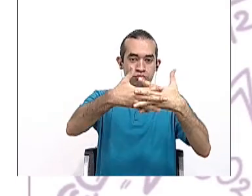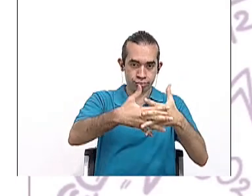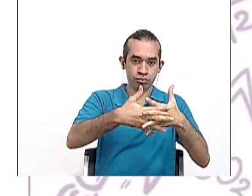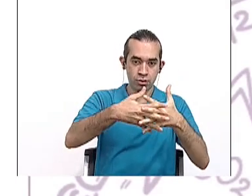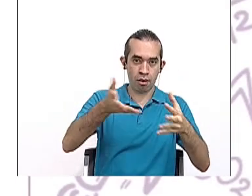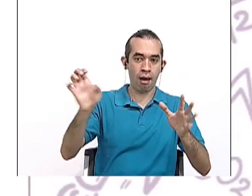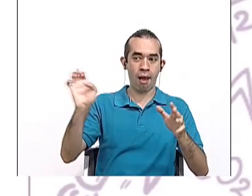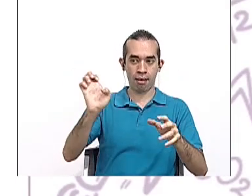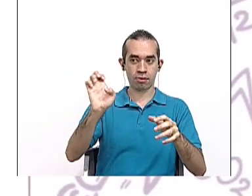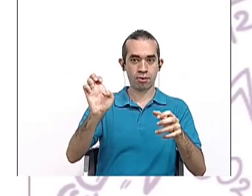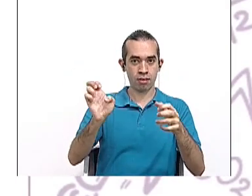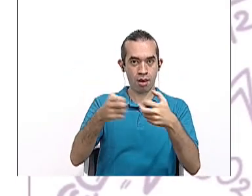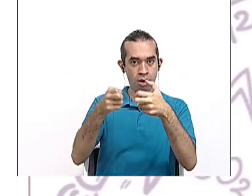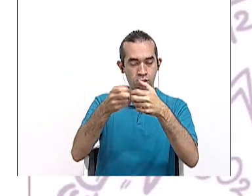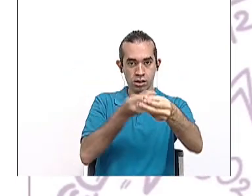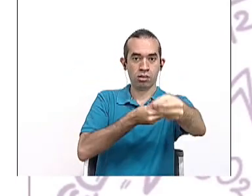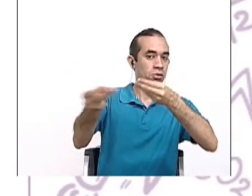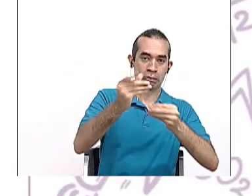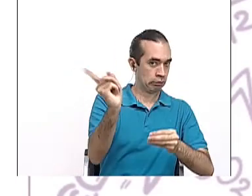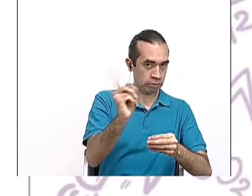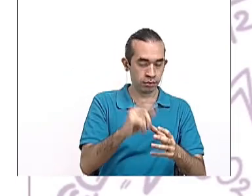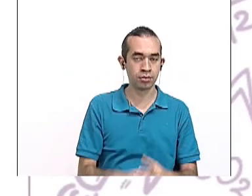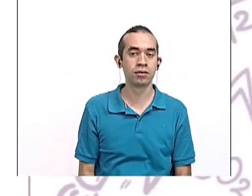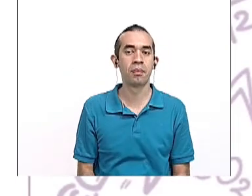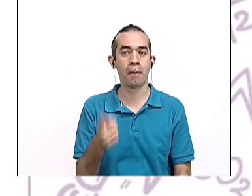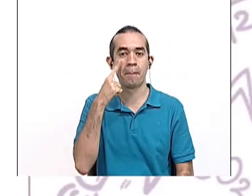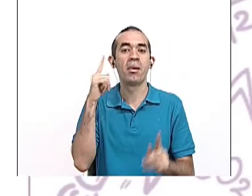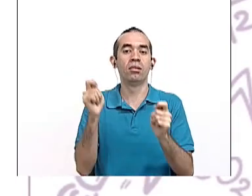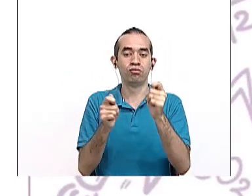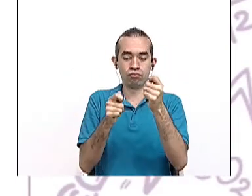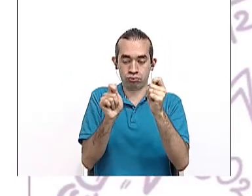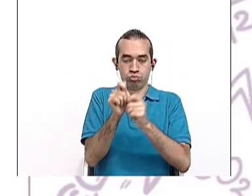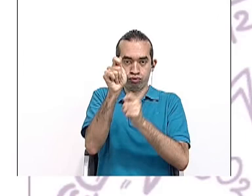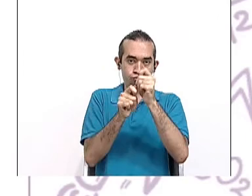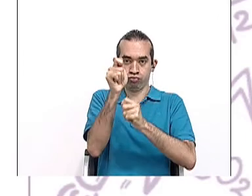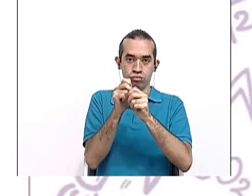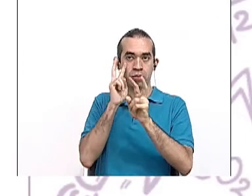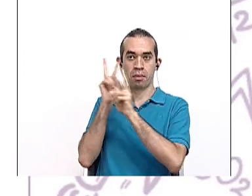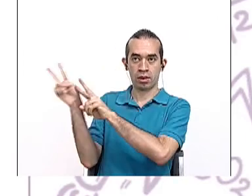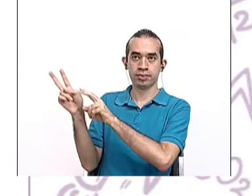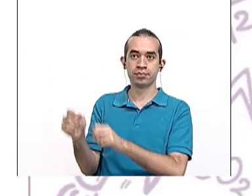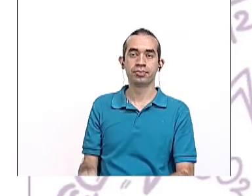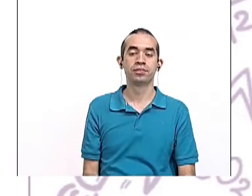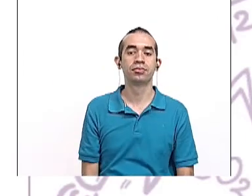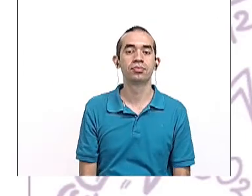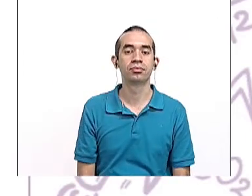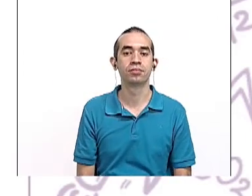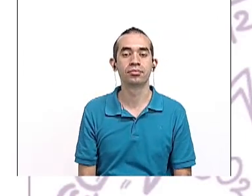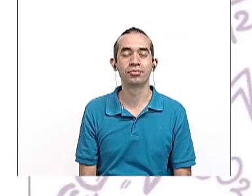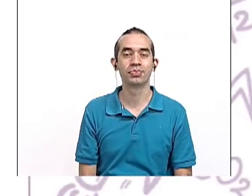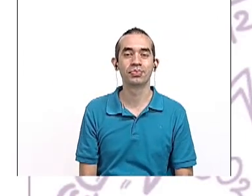las 2 paletas y vamos a friccionarlas de esta forma.